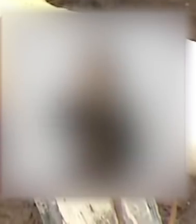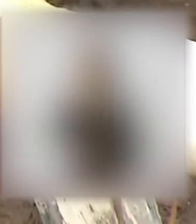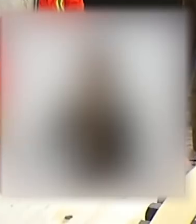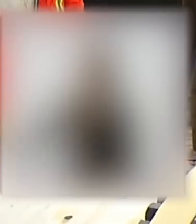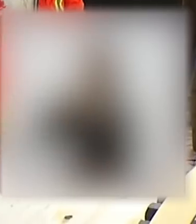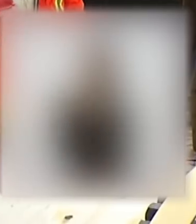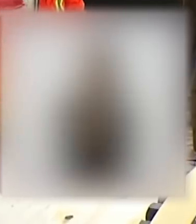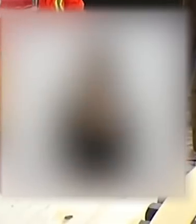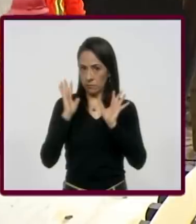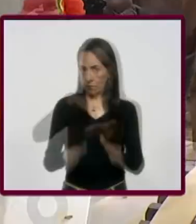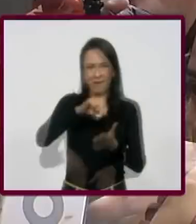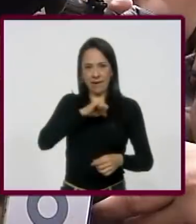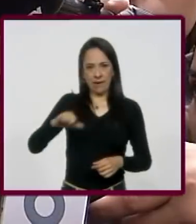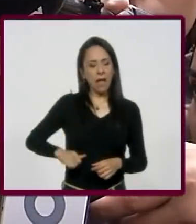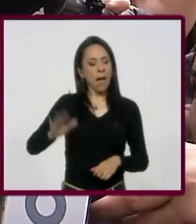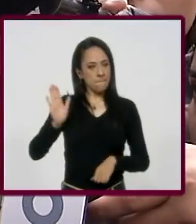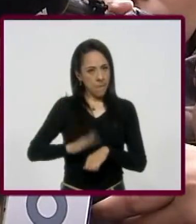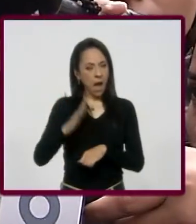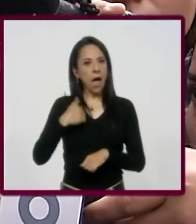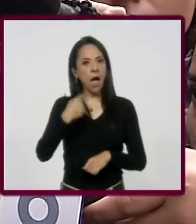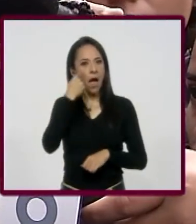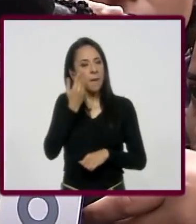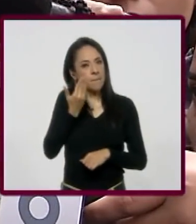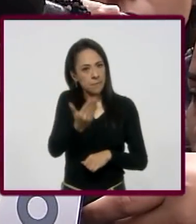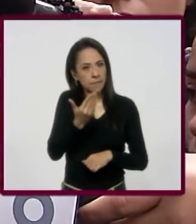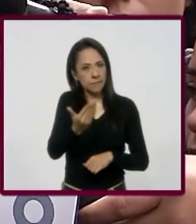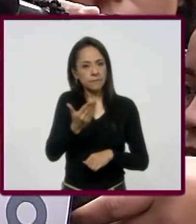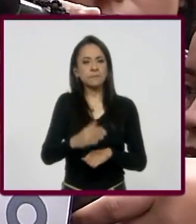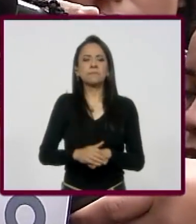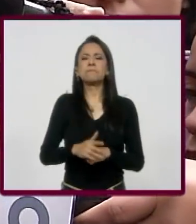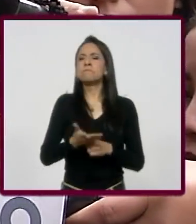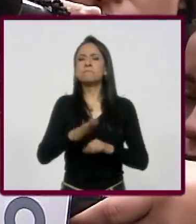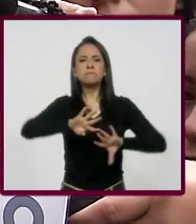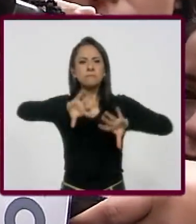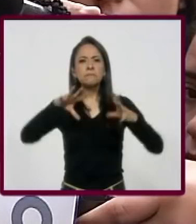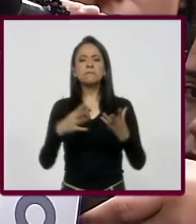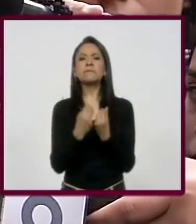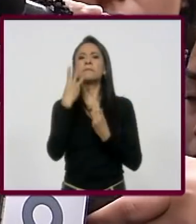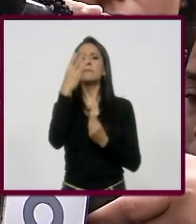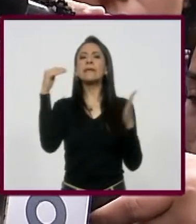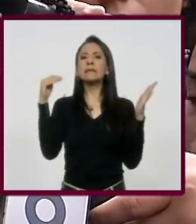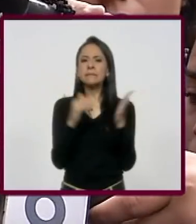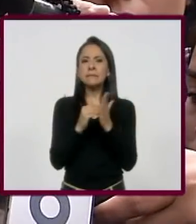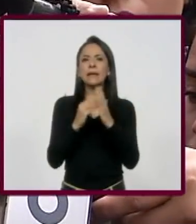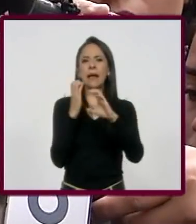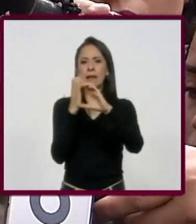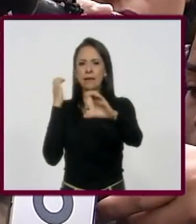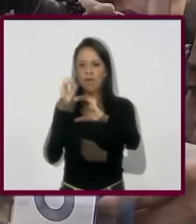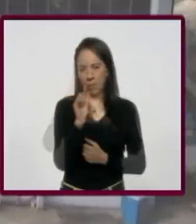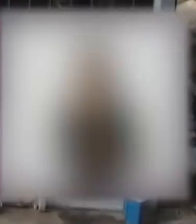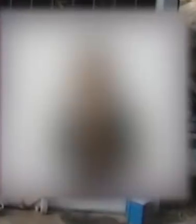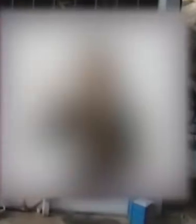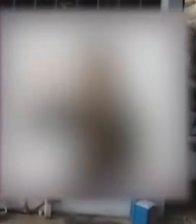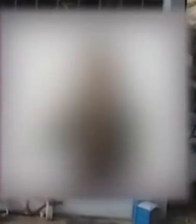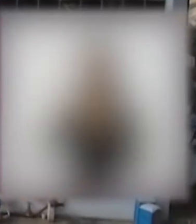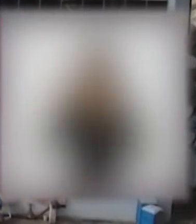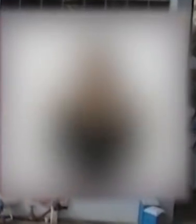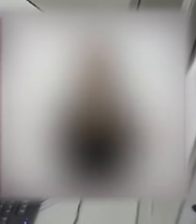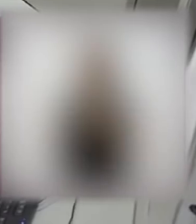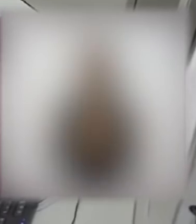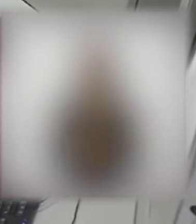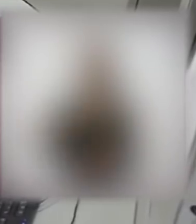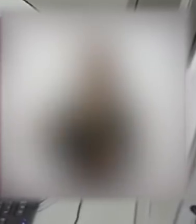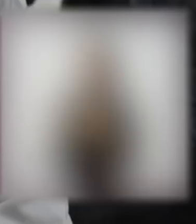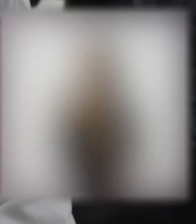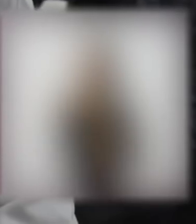mantenimiento al sistema Cutzamala. Se han enviado una cantidad aproximada de 3.000 viajes de pipas durante estos 2 días. Por todos los